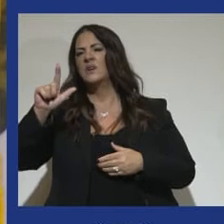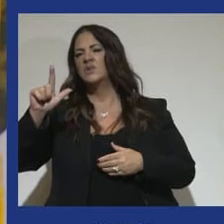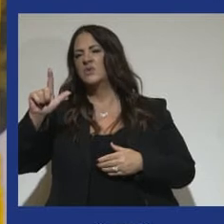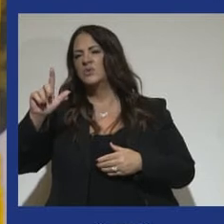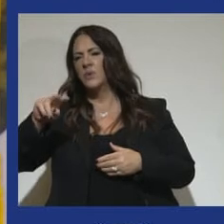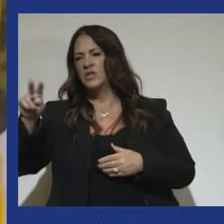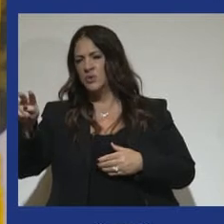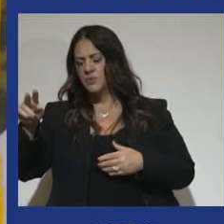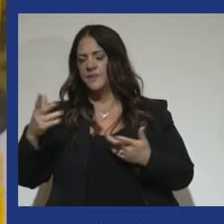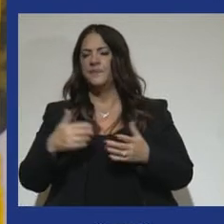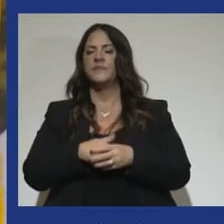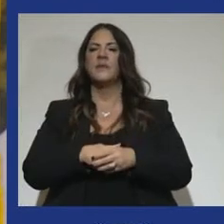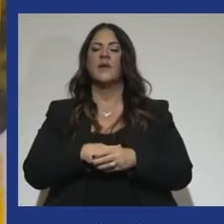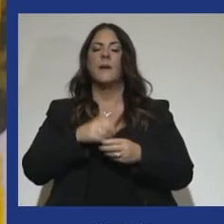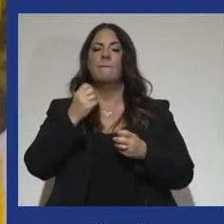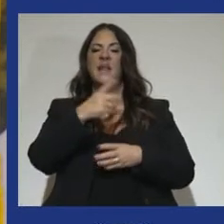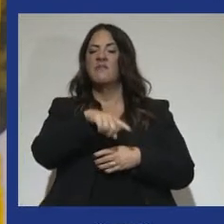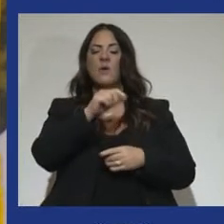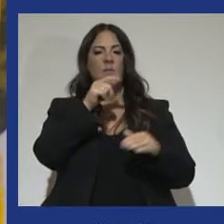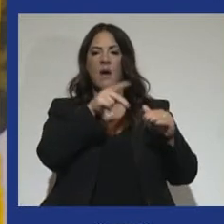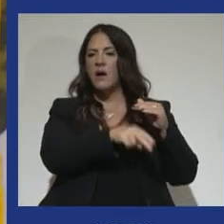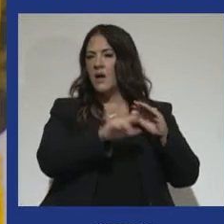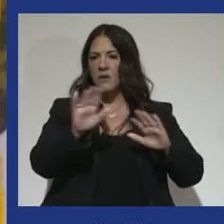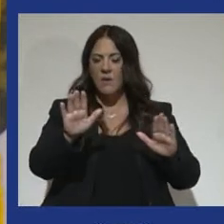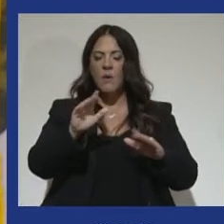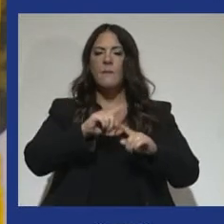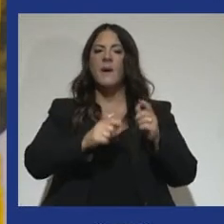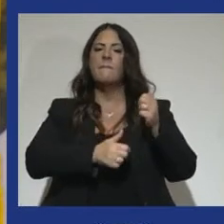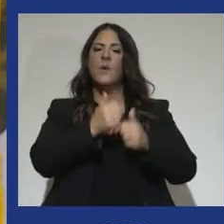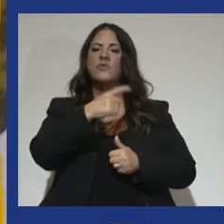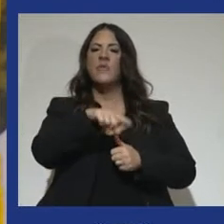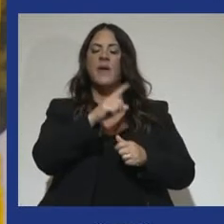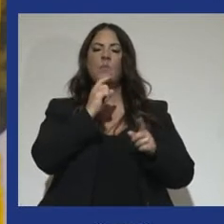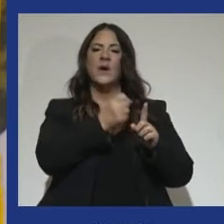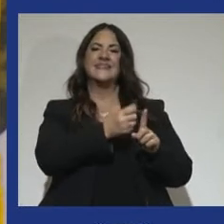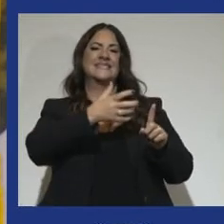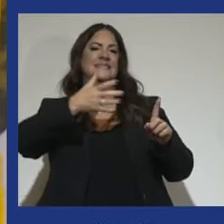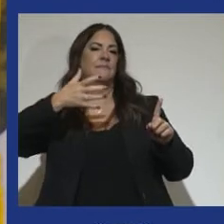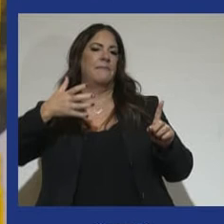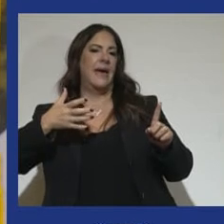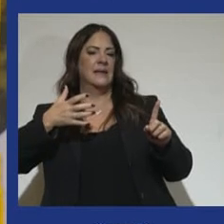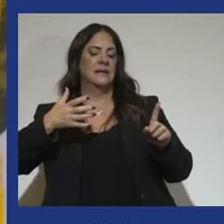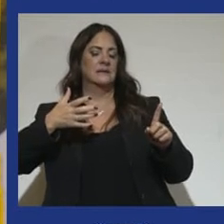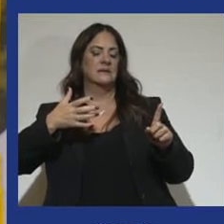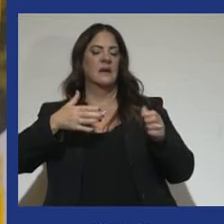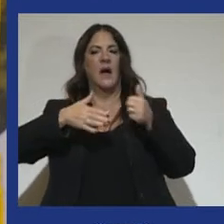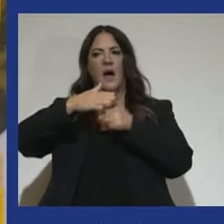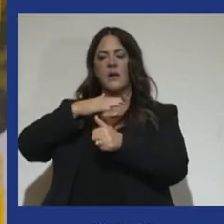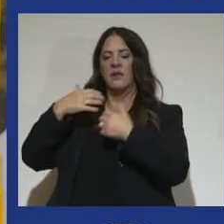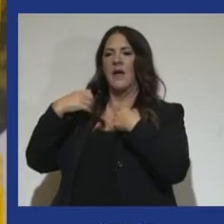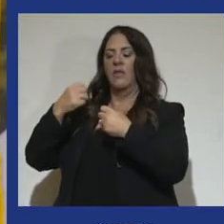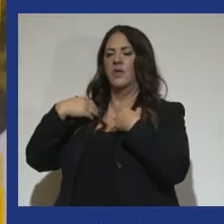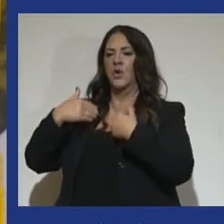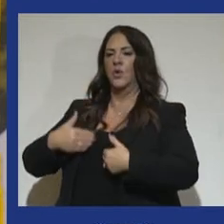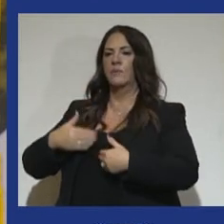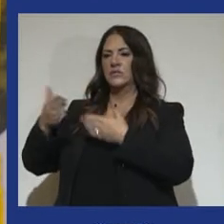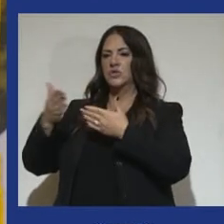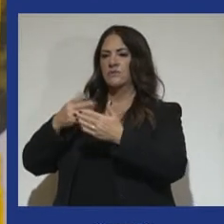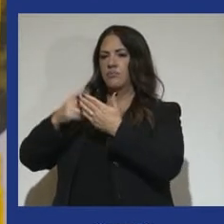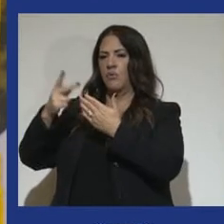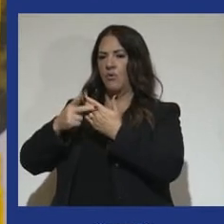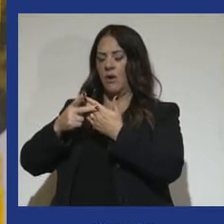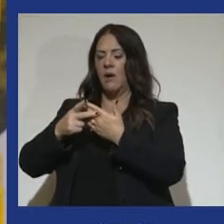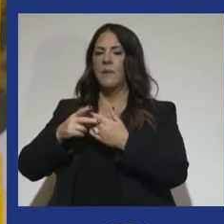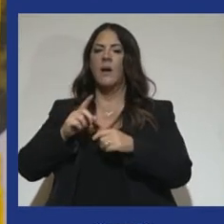y estos programas no han sido recortados entonces muchos de ellos son expansiones recientes al programa de